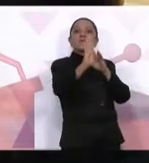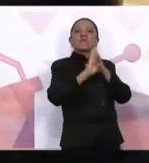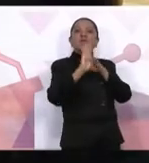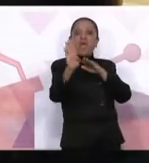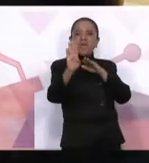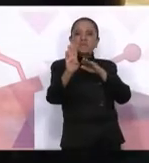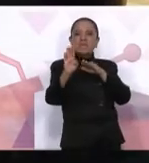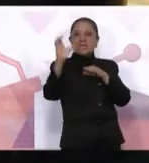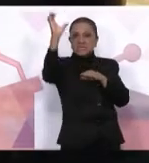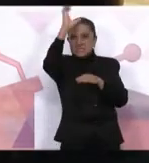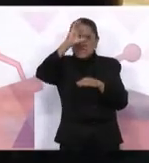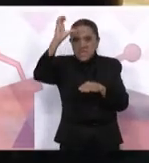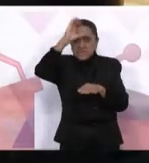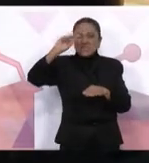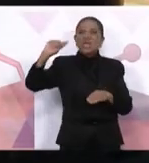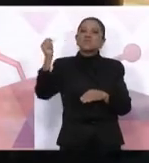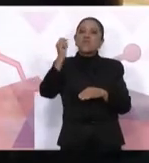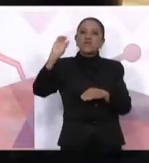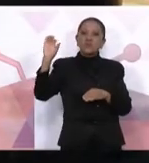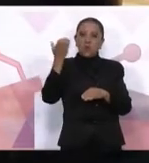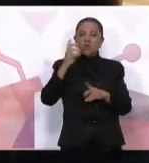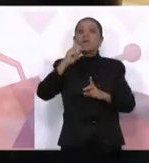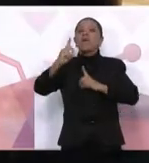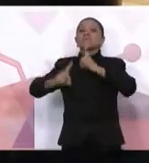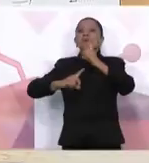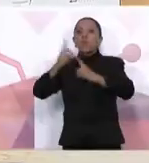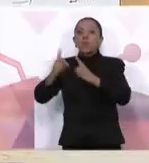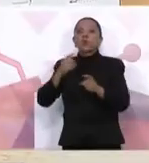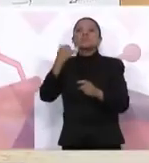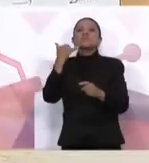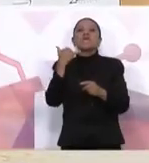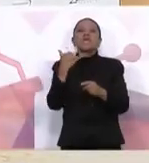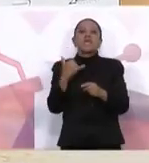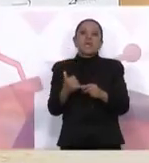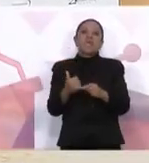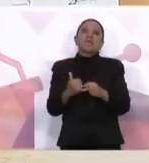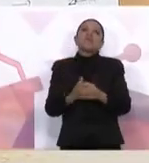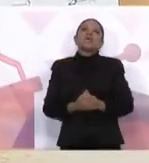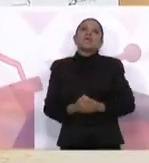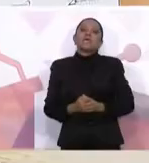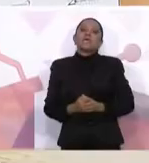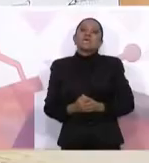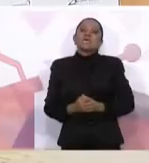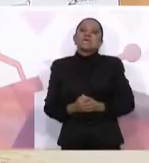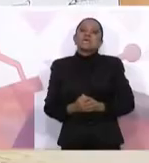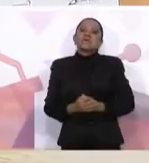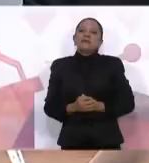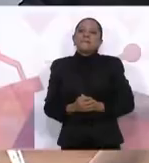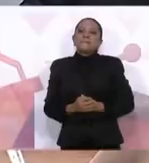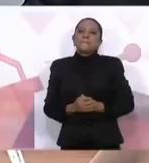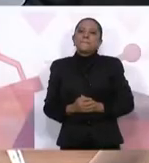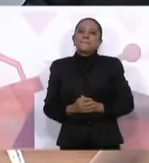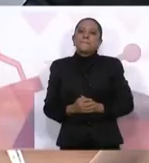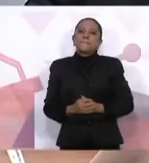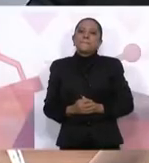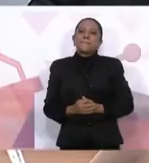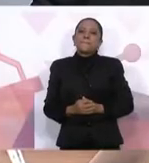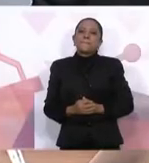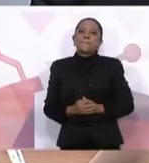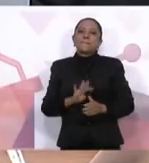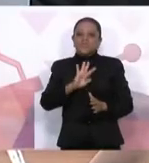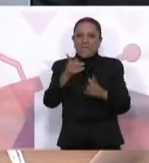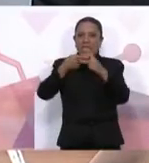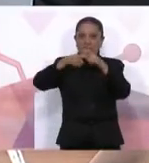tecnología deporte y cultura bien vamos entonces a dar inicio con esta primera ronda